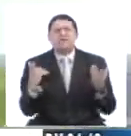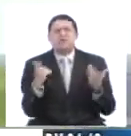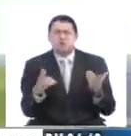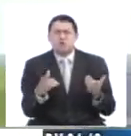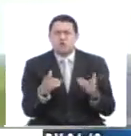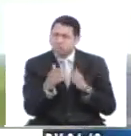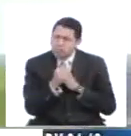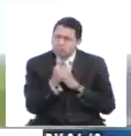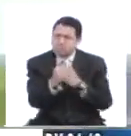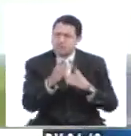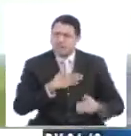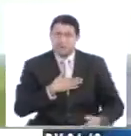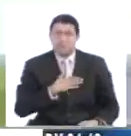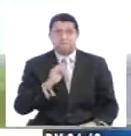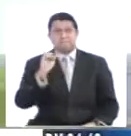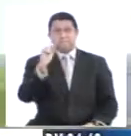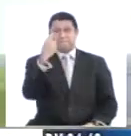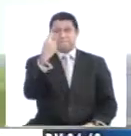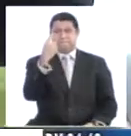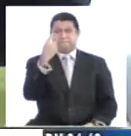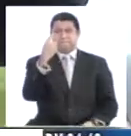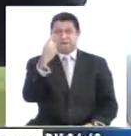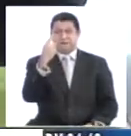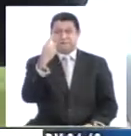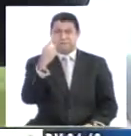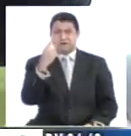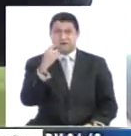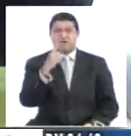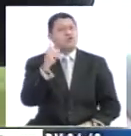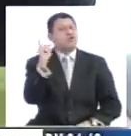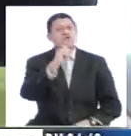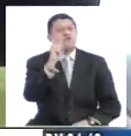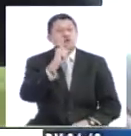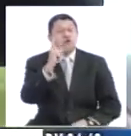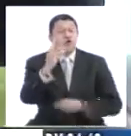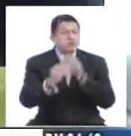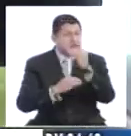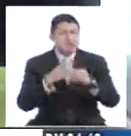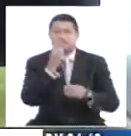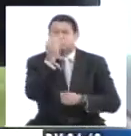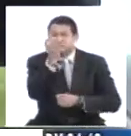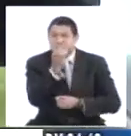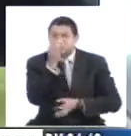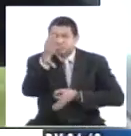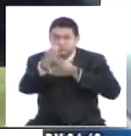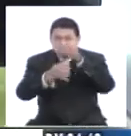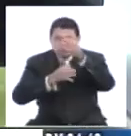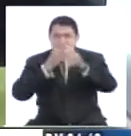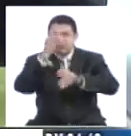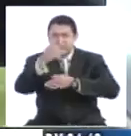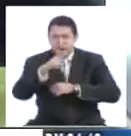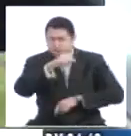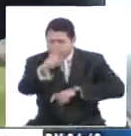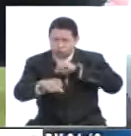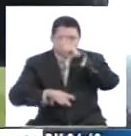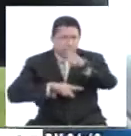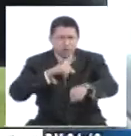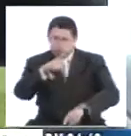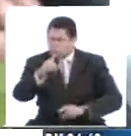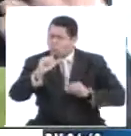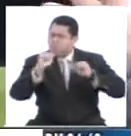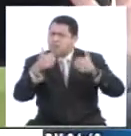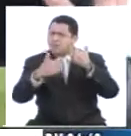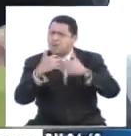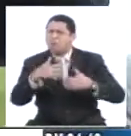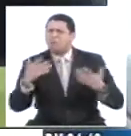diga usted como cambio lo primero que hay que hacer es lo que no se hace hablar con el paciente y saber cuándo comenzó el problema